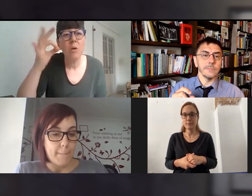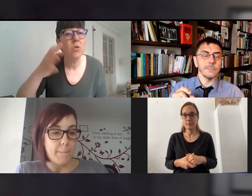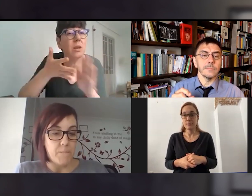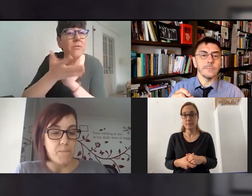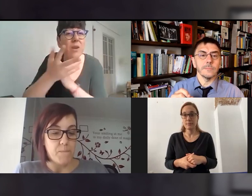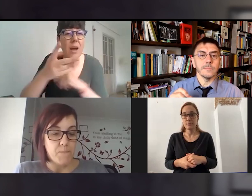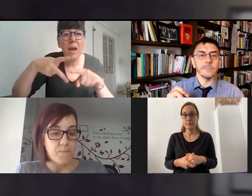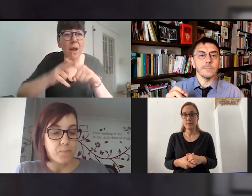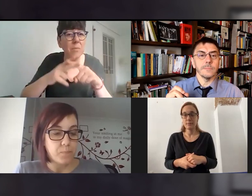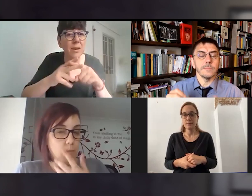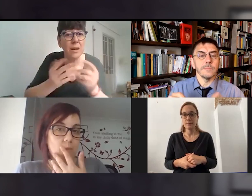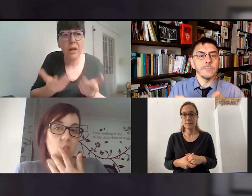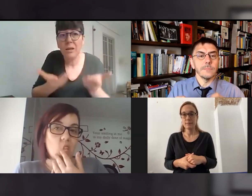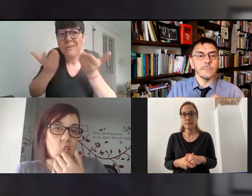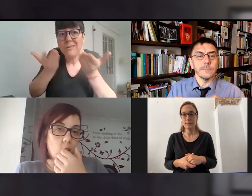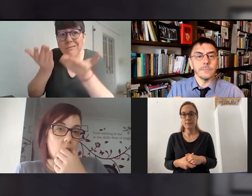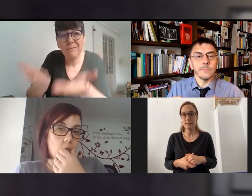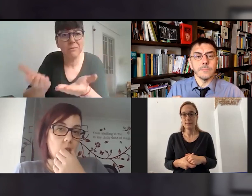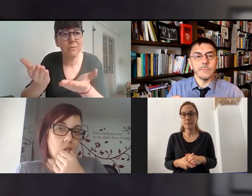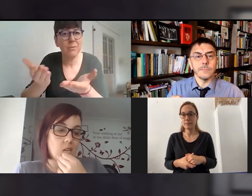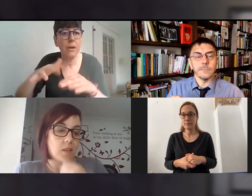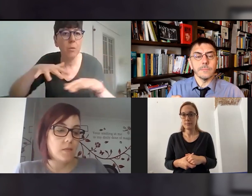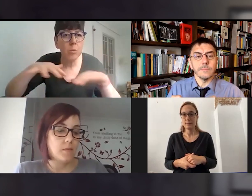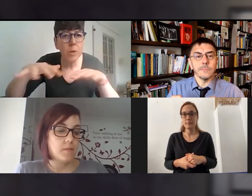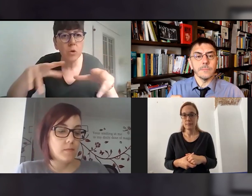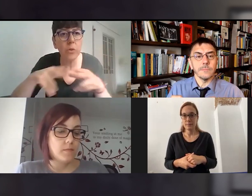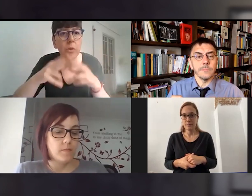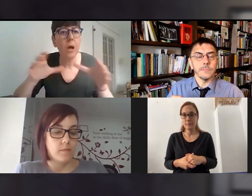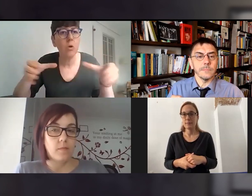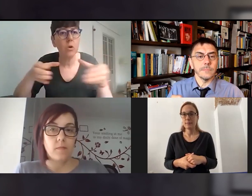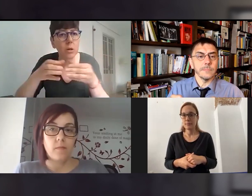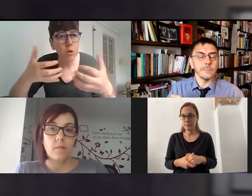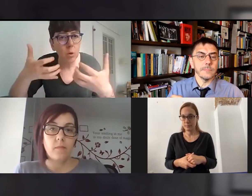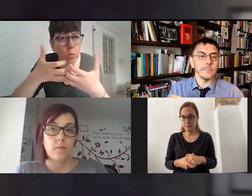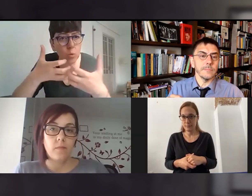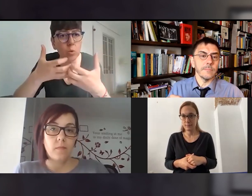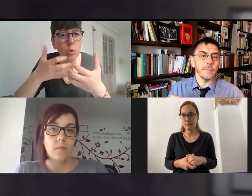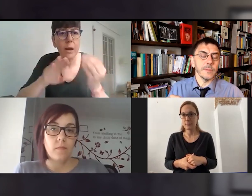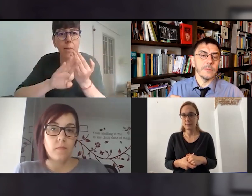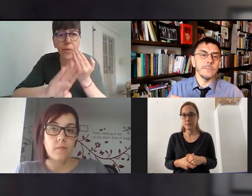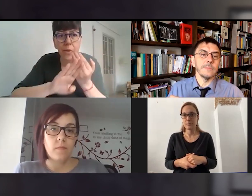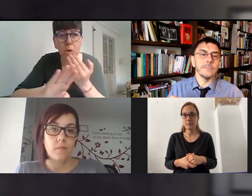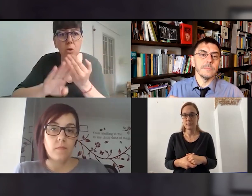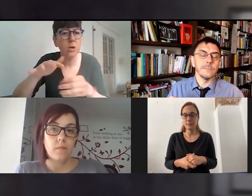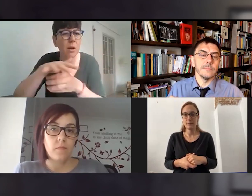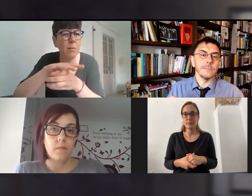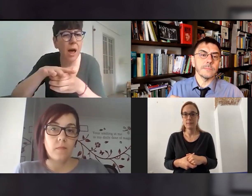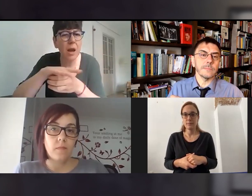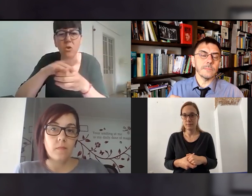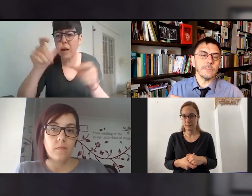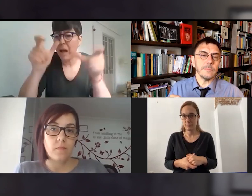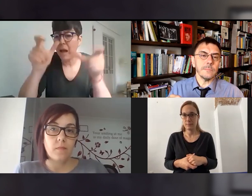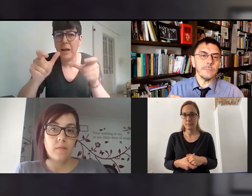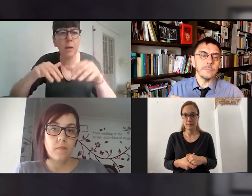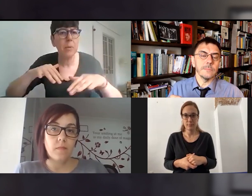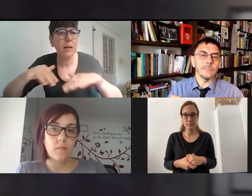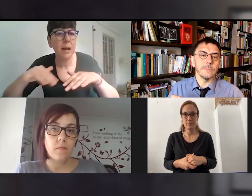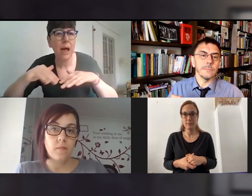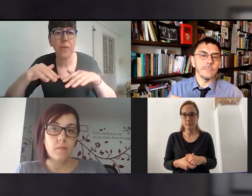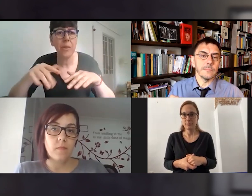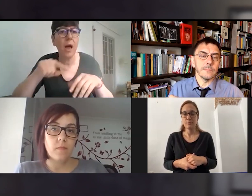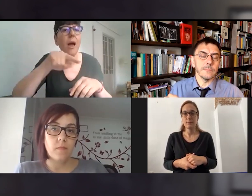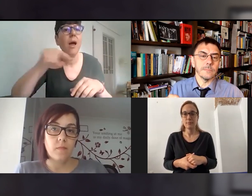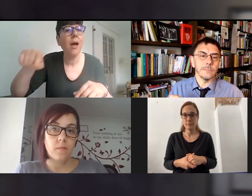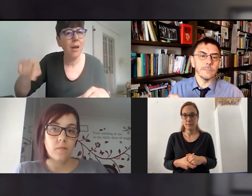Y también Podemos significa una herramienta a disposición de los movimientos sociales, de los colectivos en luchas, a